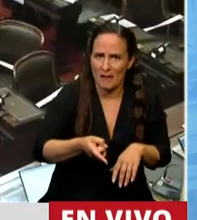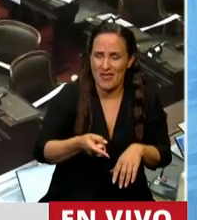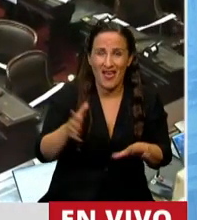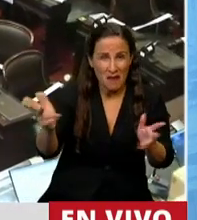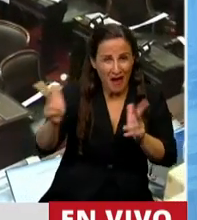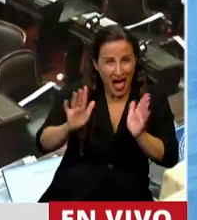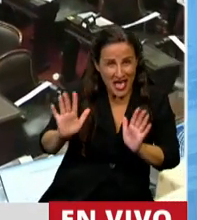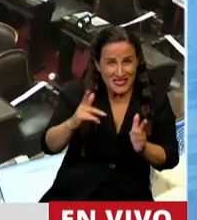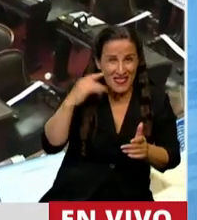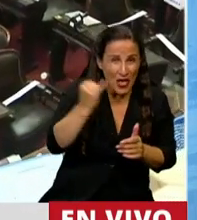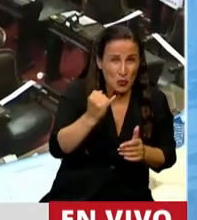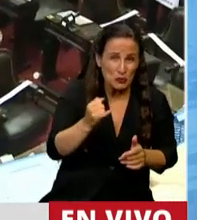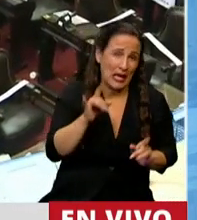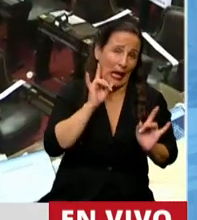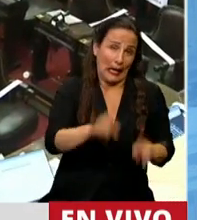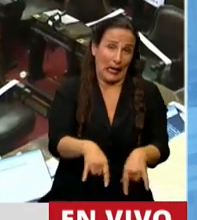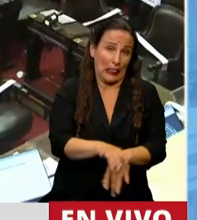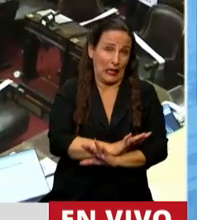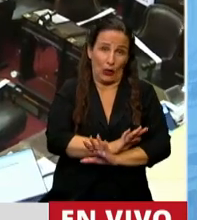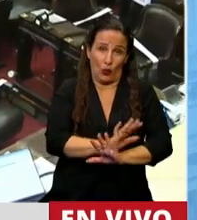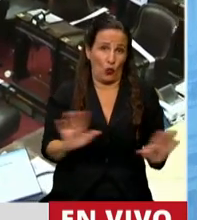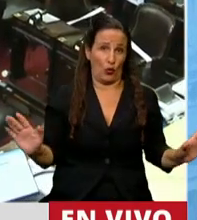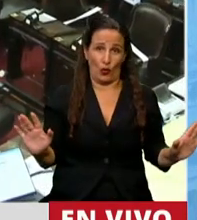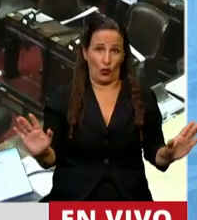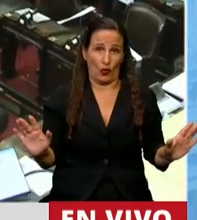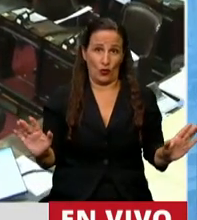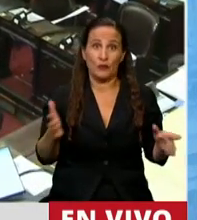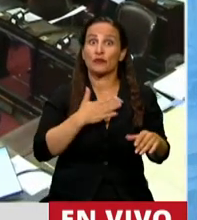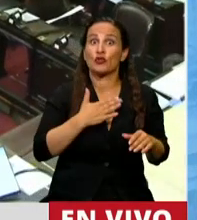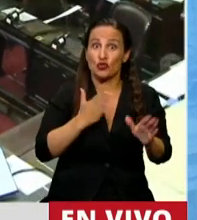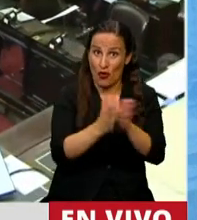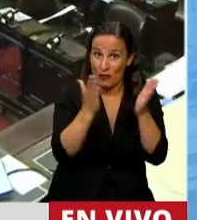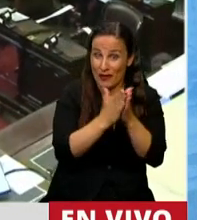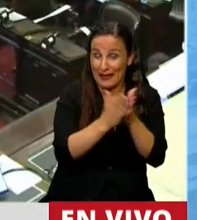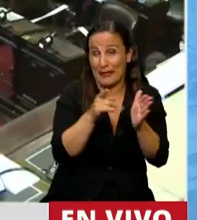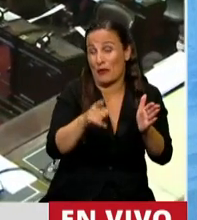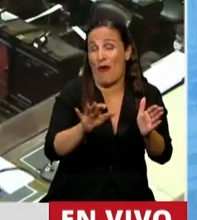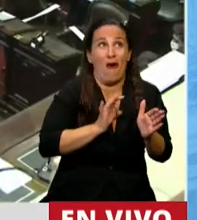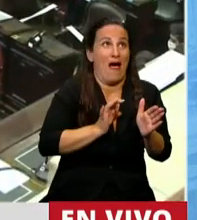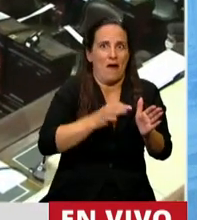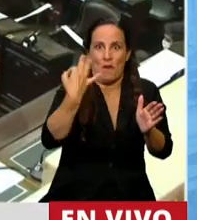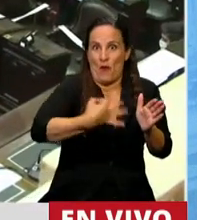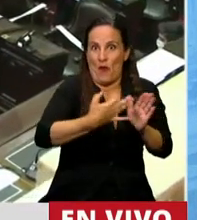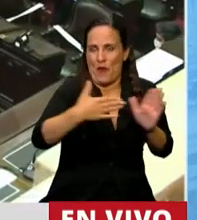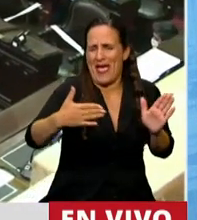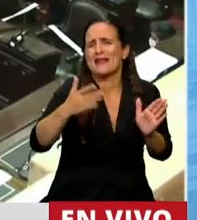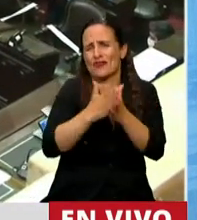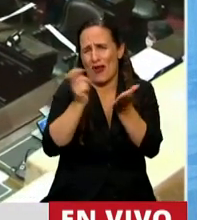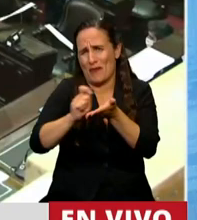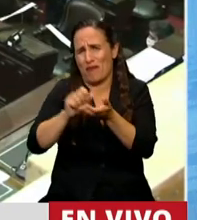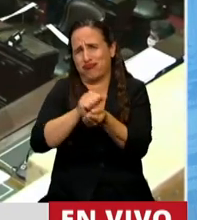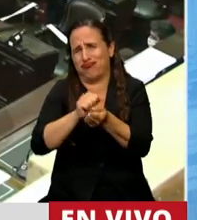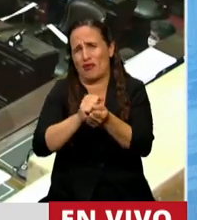Ridículo. Y que ha publicado... Aquí, que ha publicado uno de los bestsellers de este año y varios bestsellers.